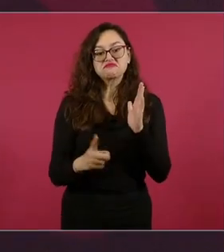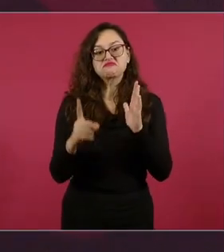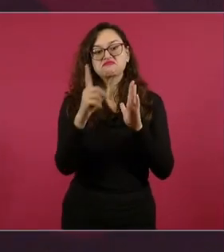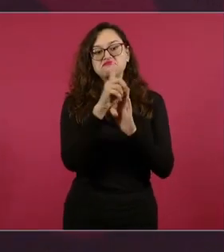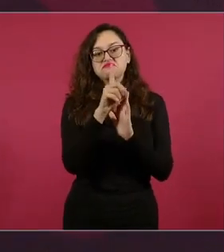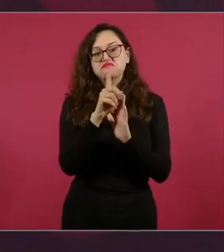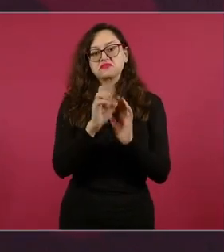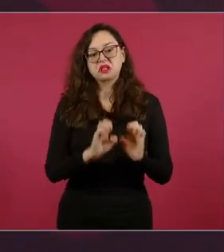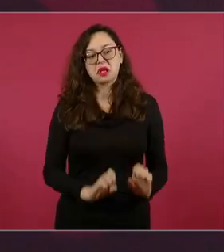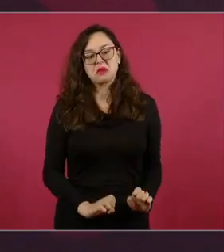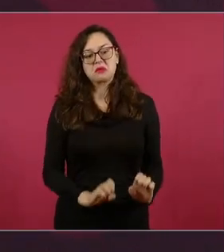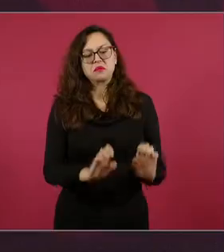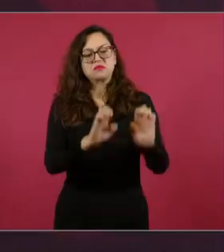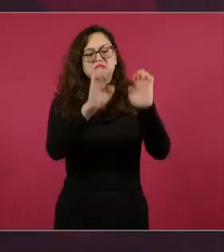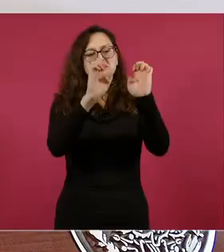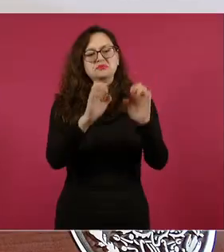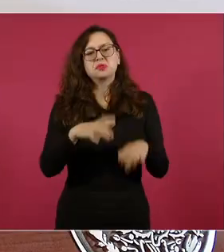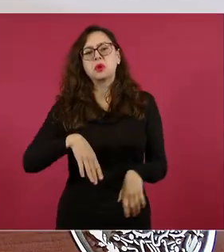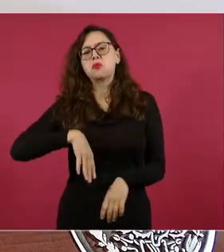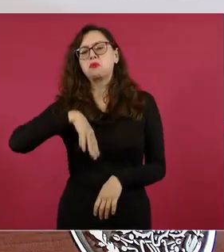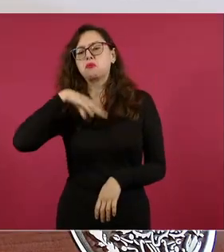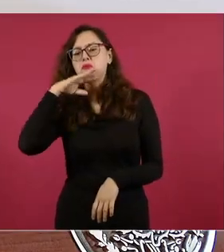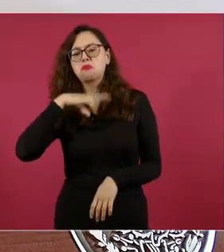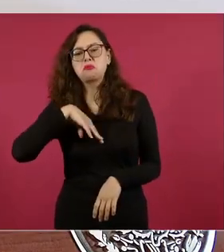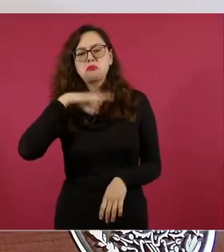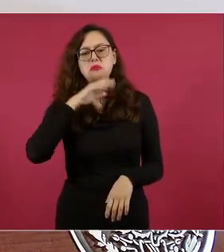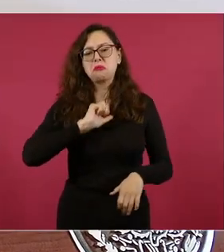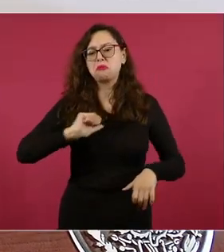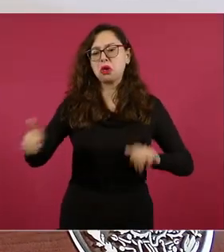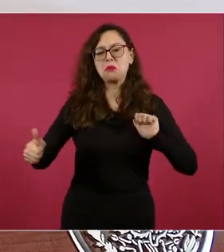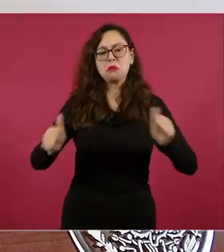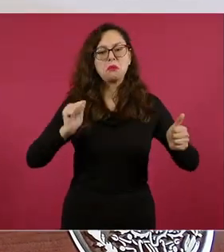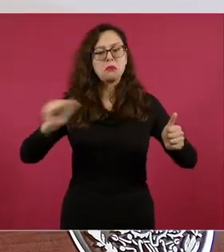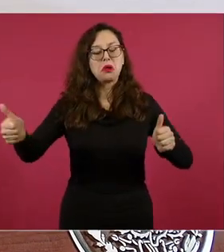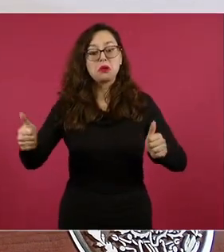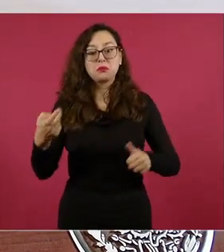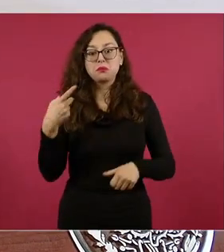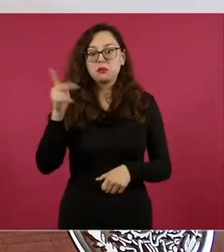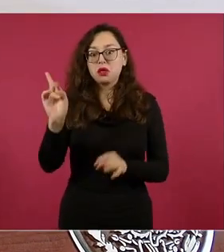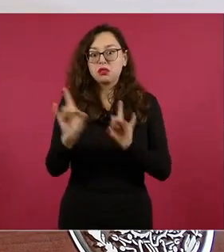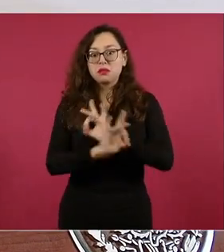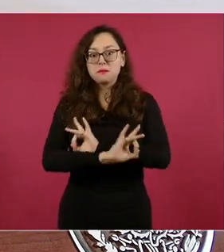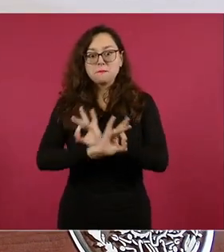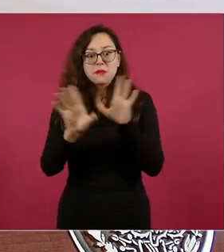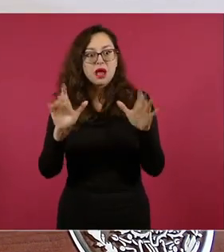cada quien esté en lo suyo, pero cuando se necesita, ahí están todos.